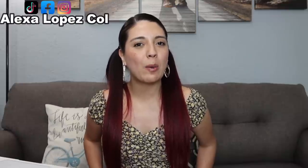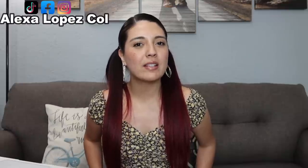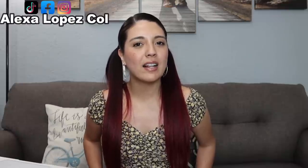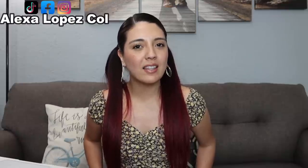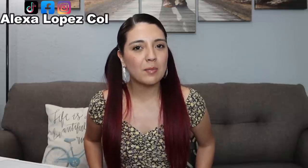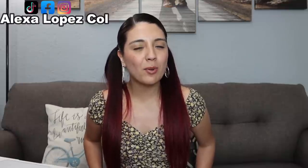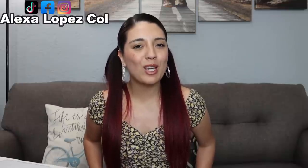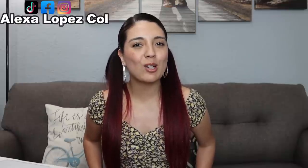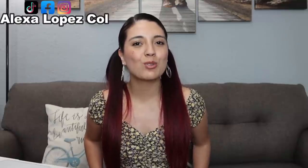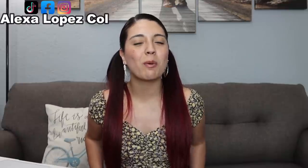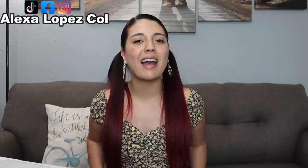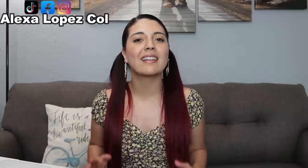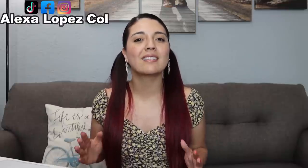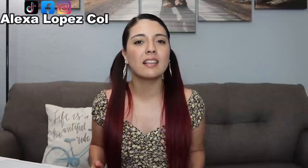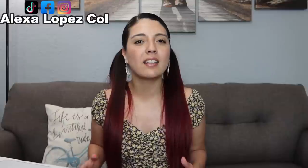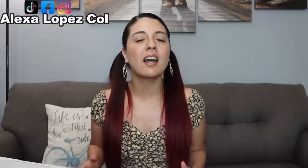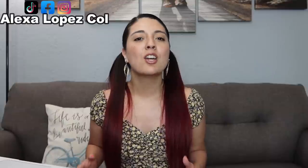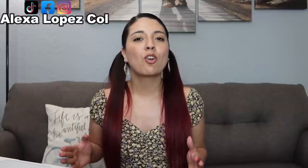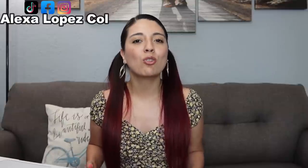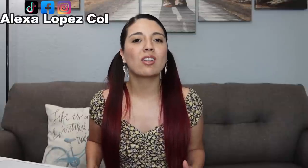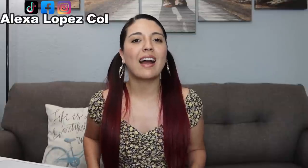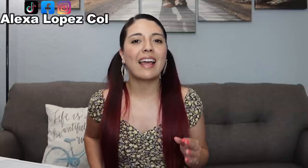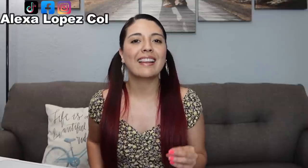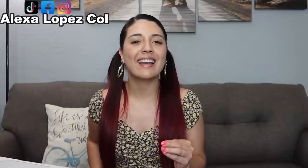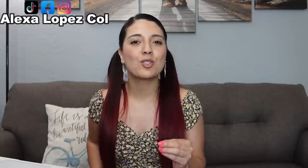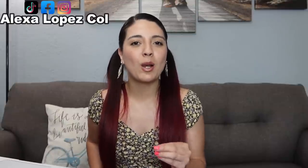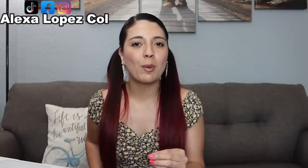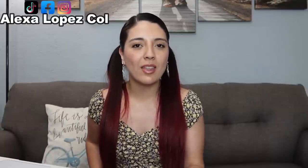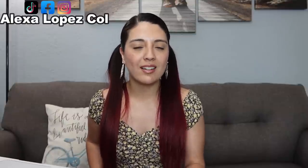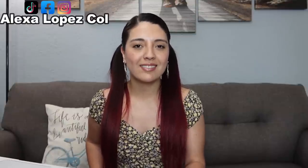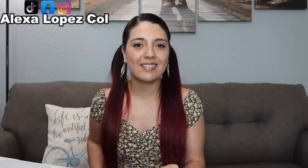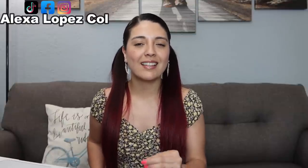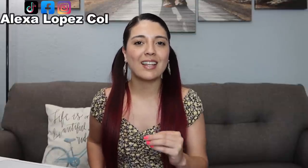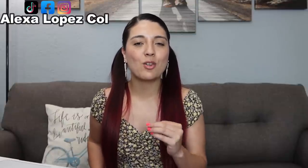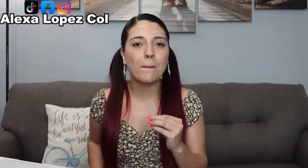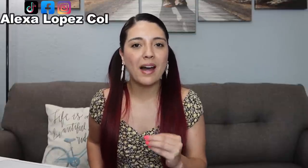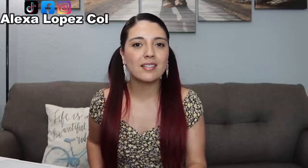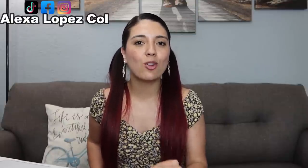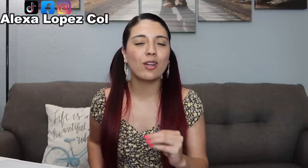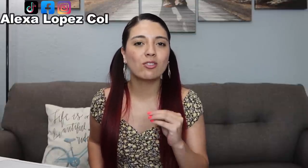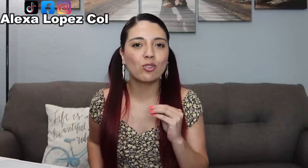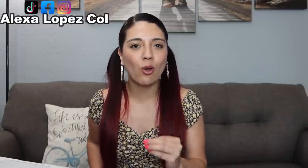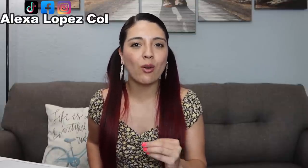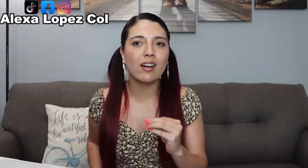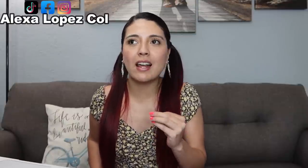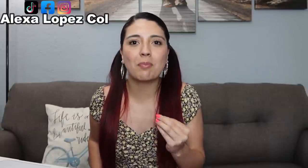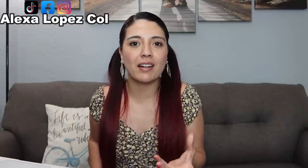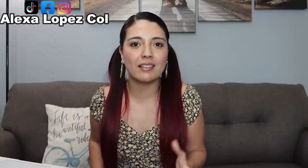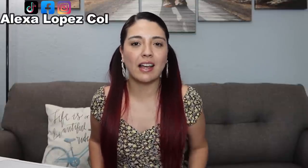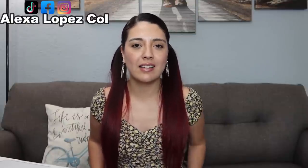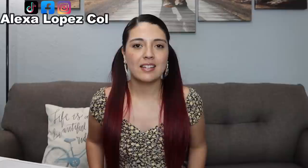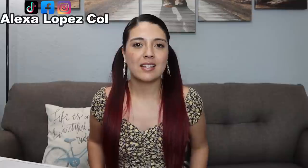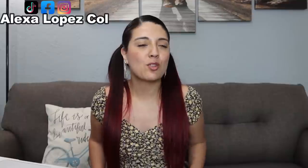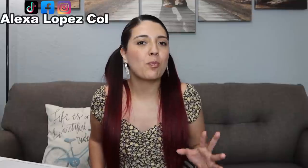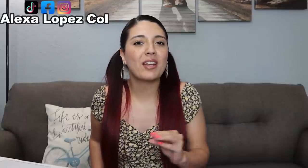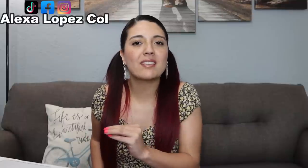a través del tiempo, inclusive atenta contra el derecho a la vida, que es el derecho básico de todo el